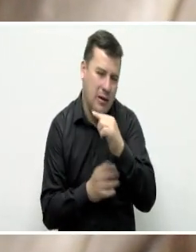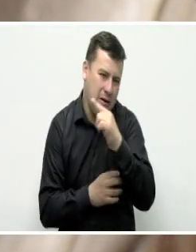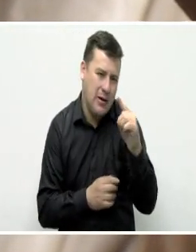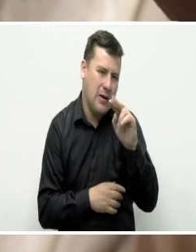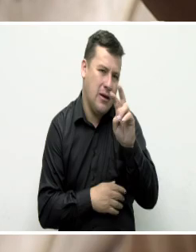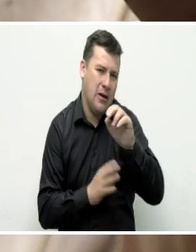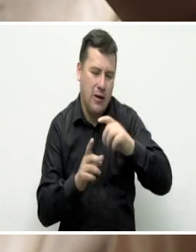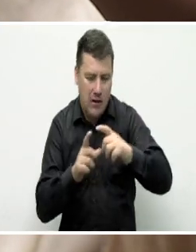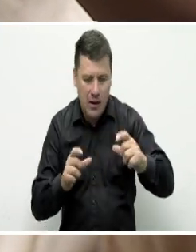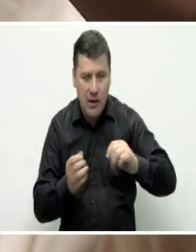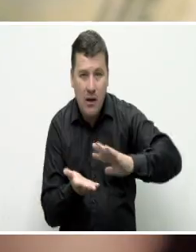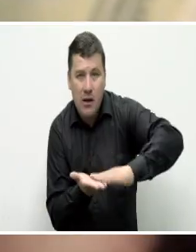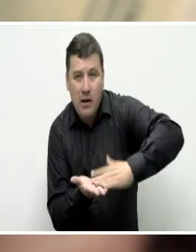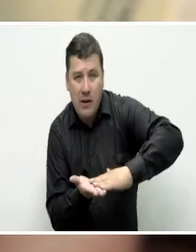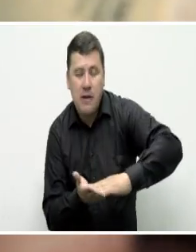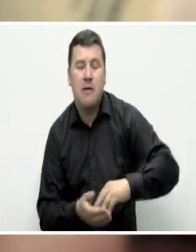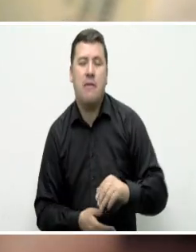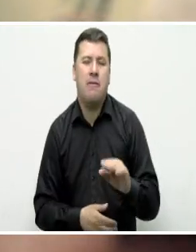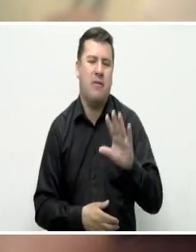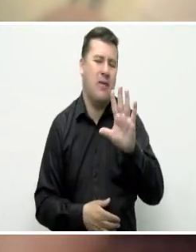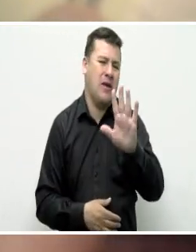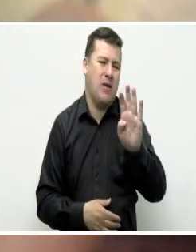33.172 tarjetas de identidad y